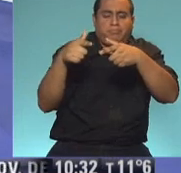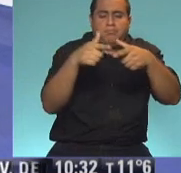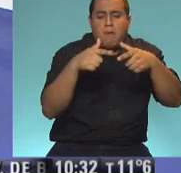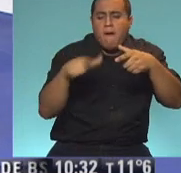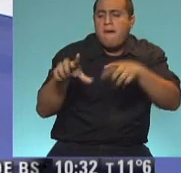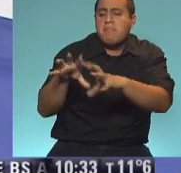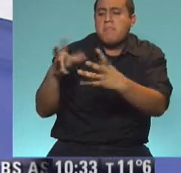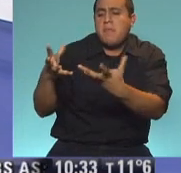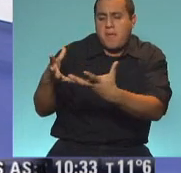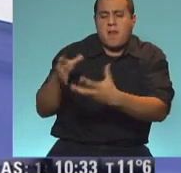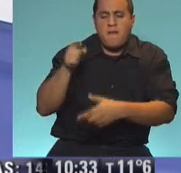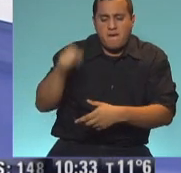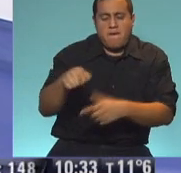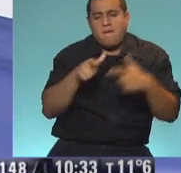Tierra!